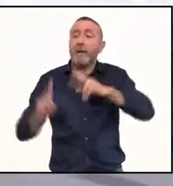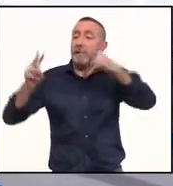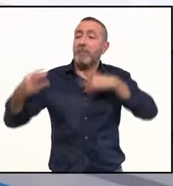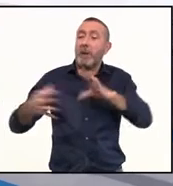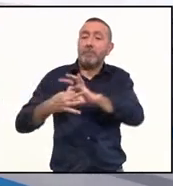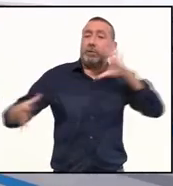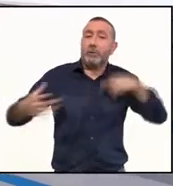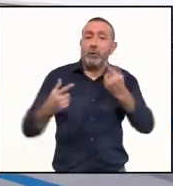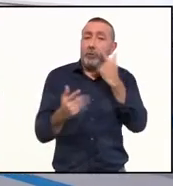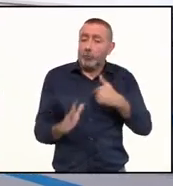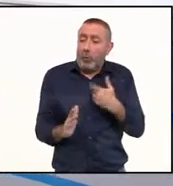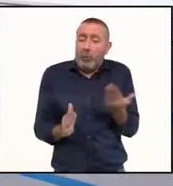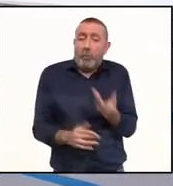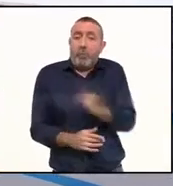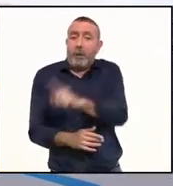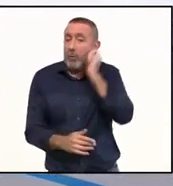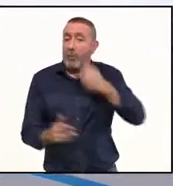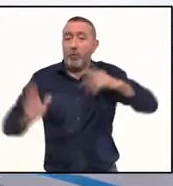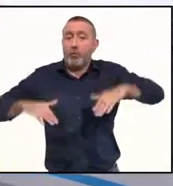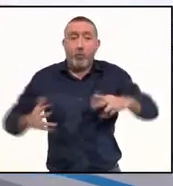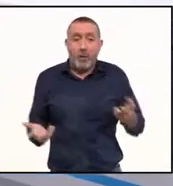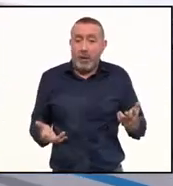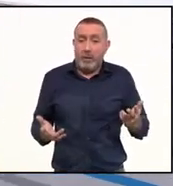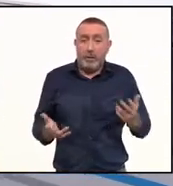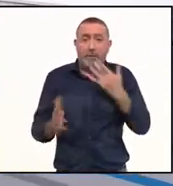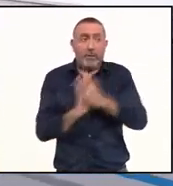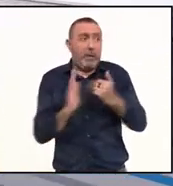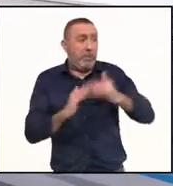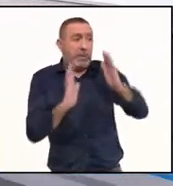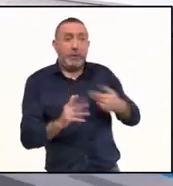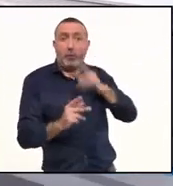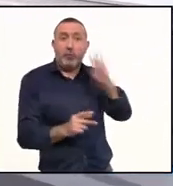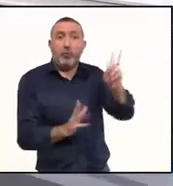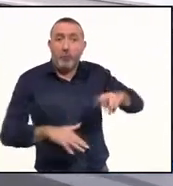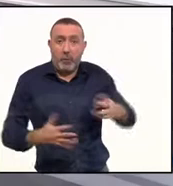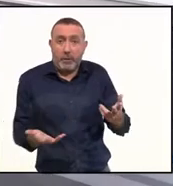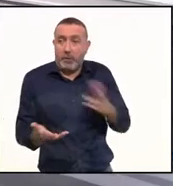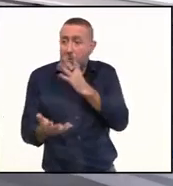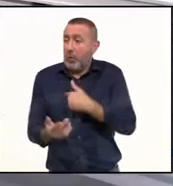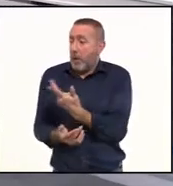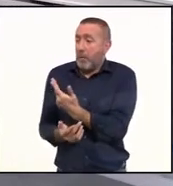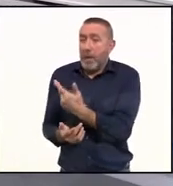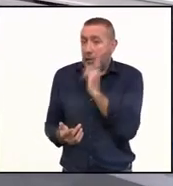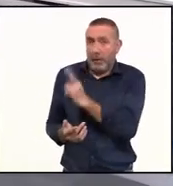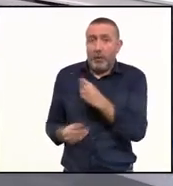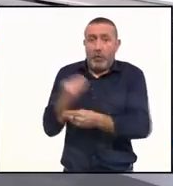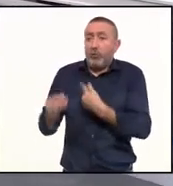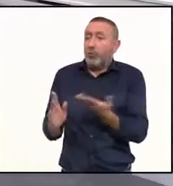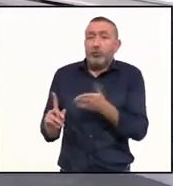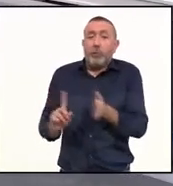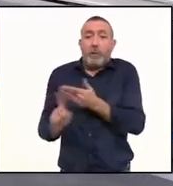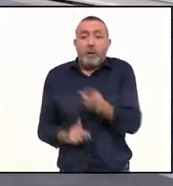si yo yo no le pegaba a mi casa estoy con mi novia nos llevamos súper bien pegado porque